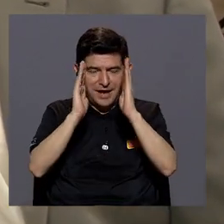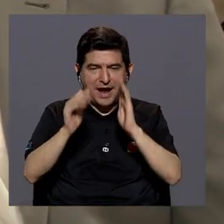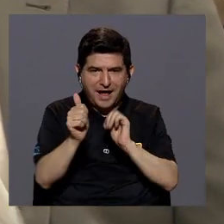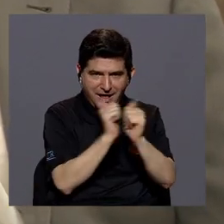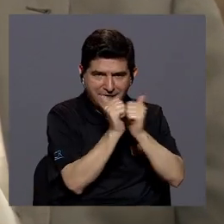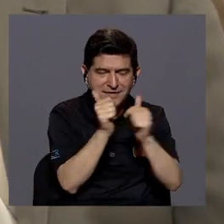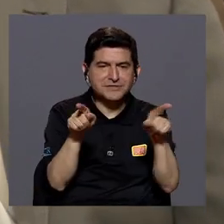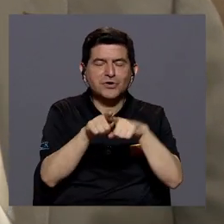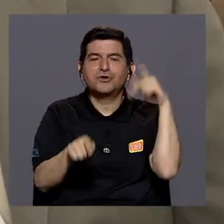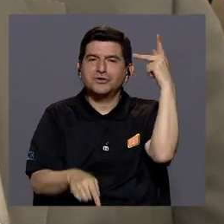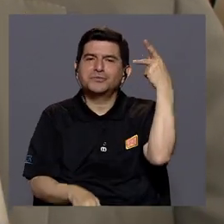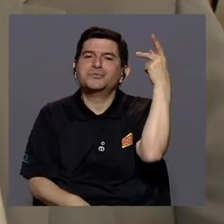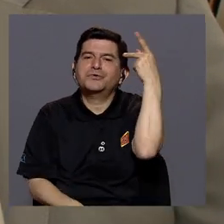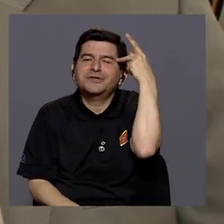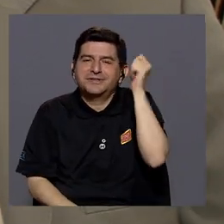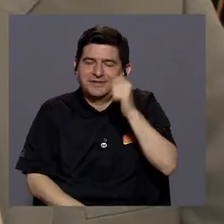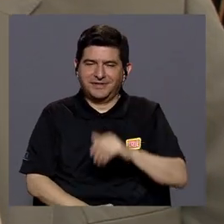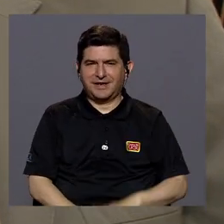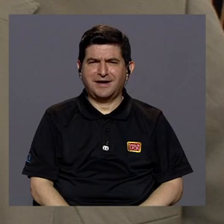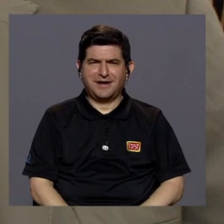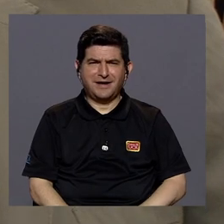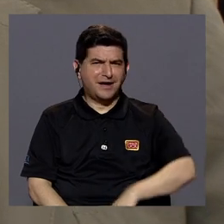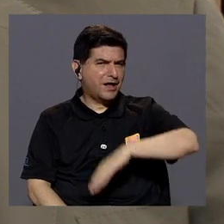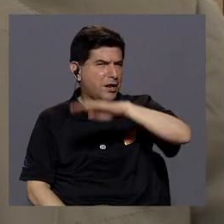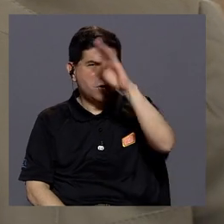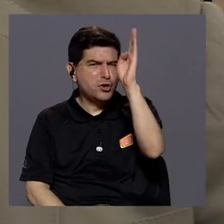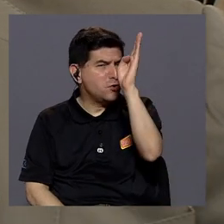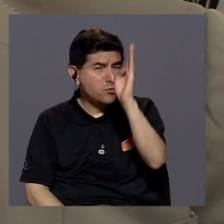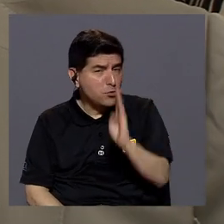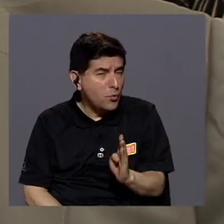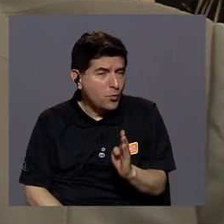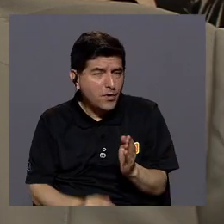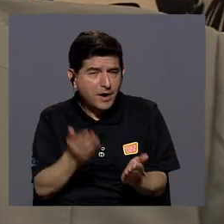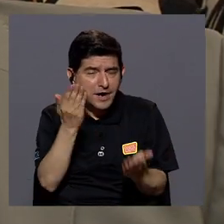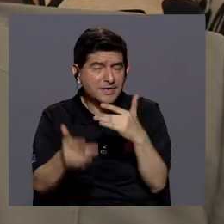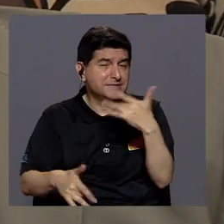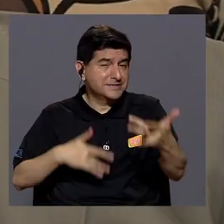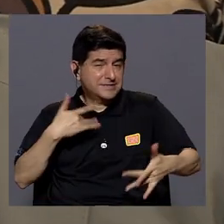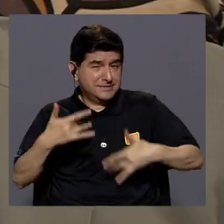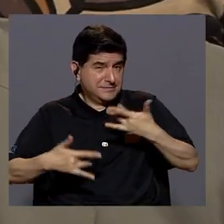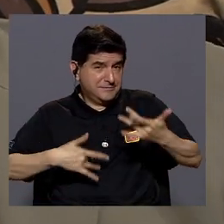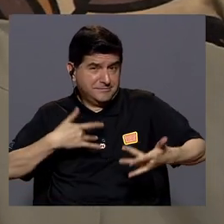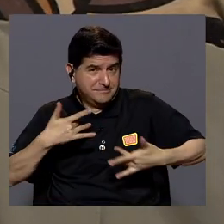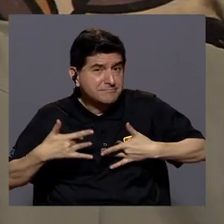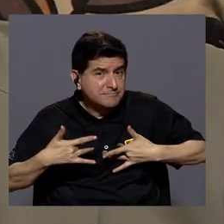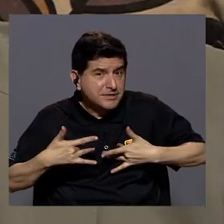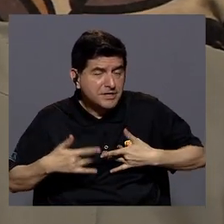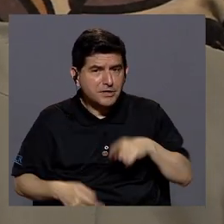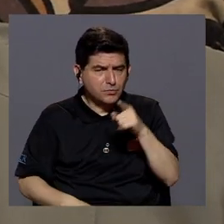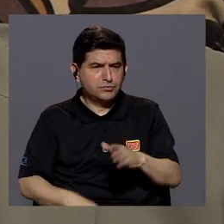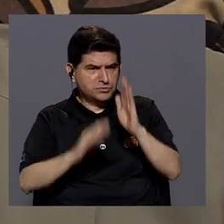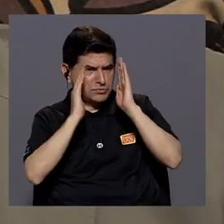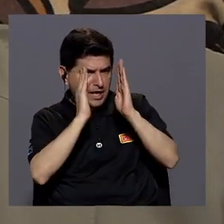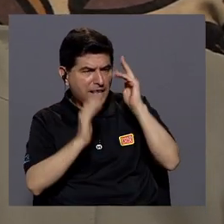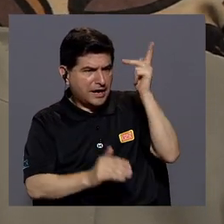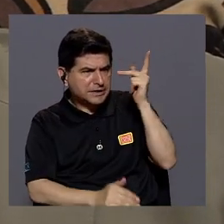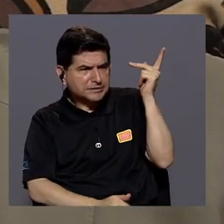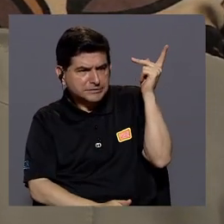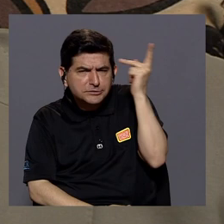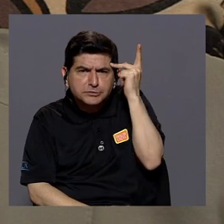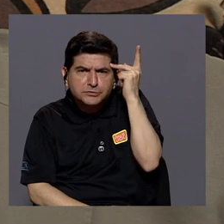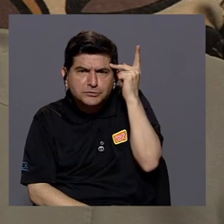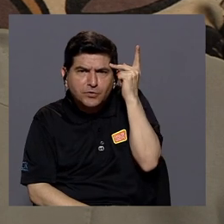también política. Nunca en ningún momento sintió, haciendo cobertura política,